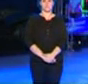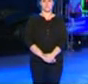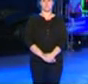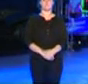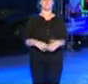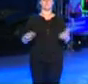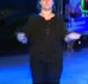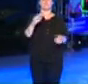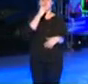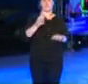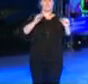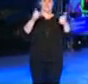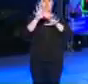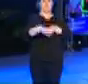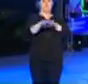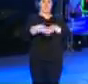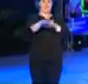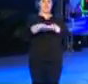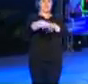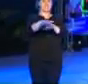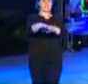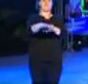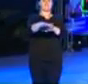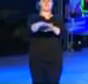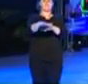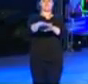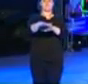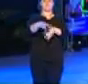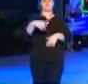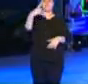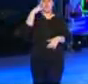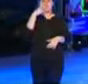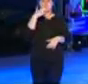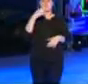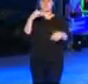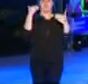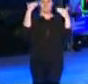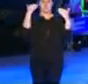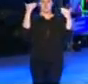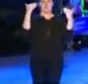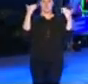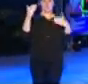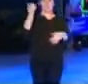Bueno, vamos con otro pasacalle, que se lo queremos dedicar a nuestra afición. Vale, espero que les guste. Gracias.